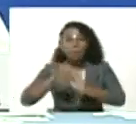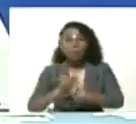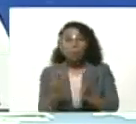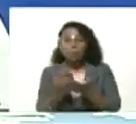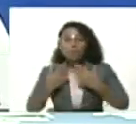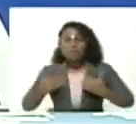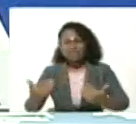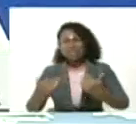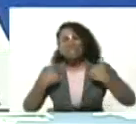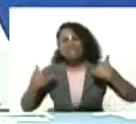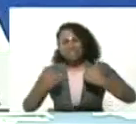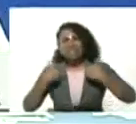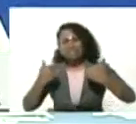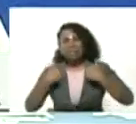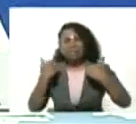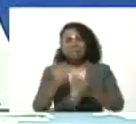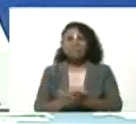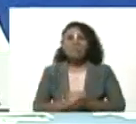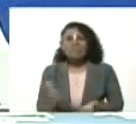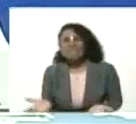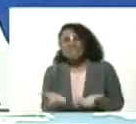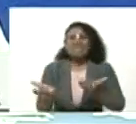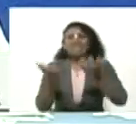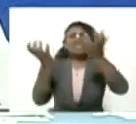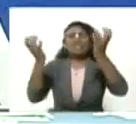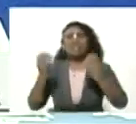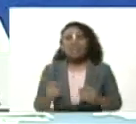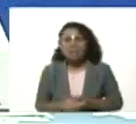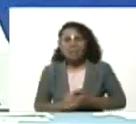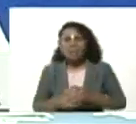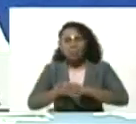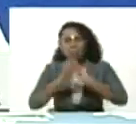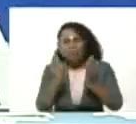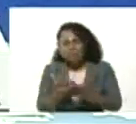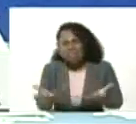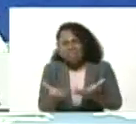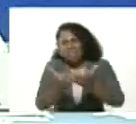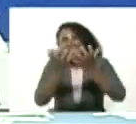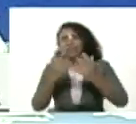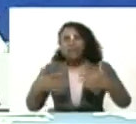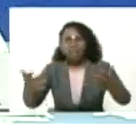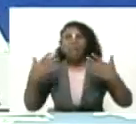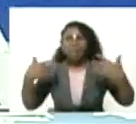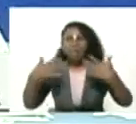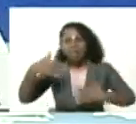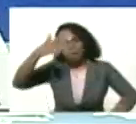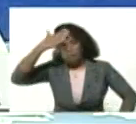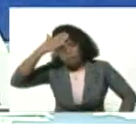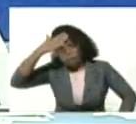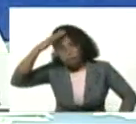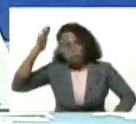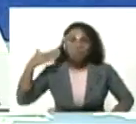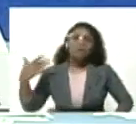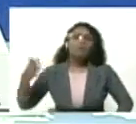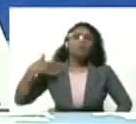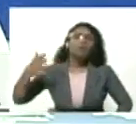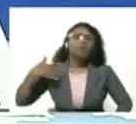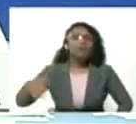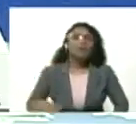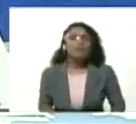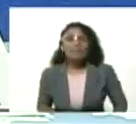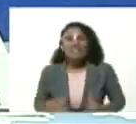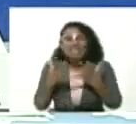planeta, sufriendo incendios, calentamiento global, calorones, sequías